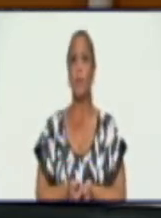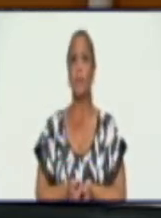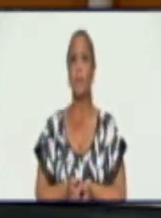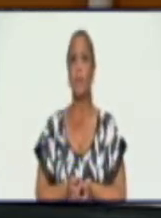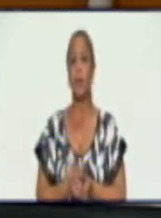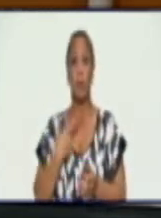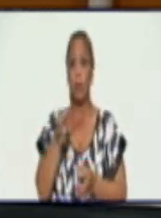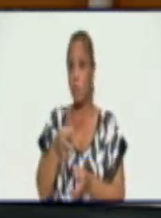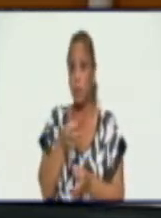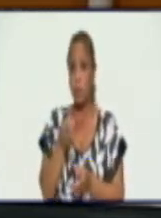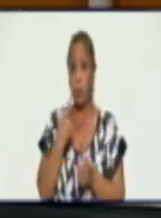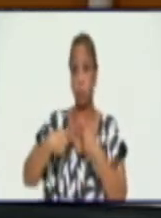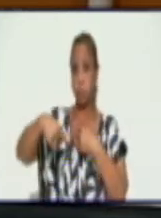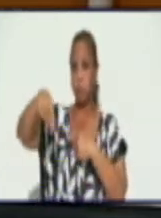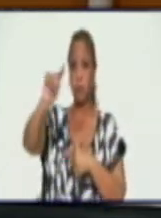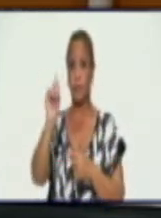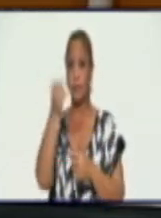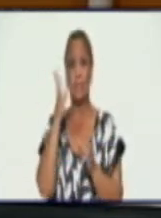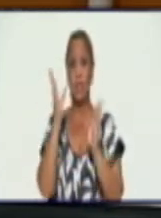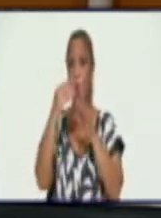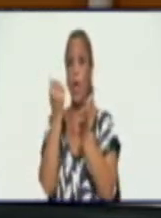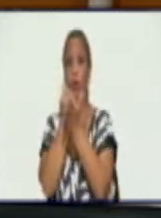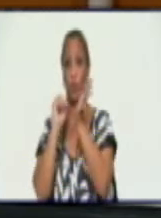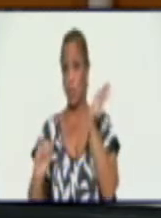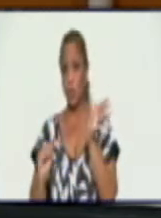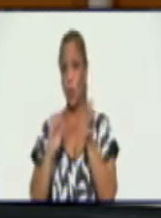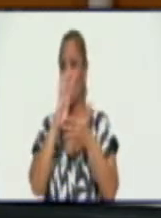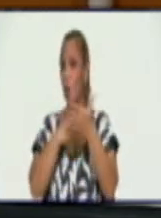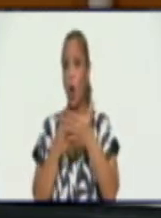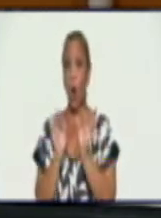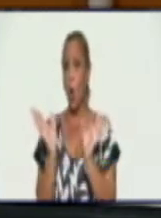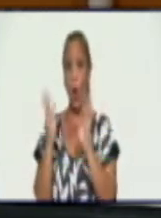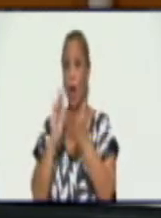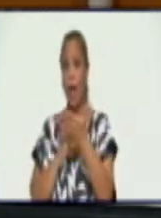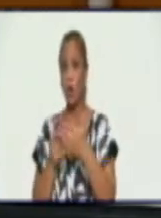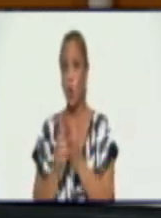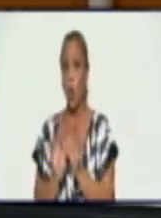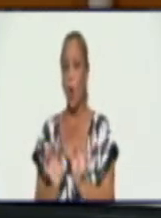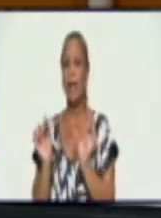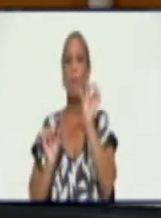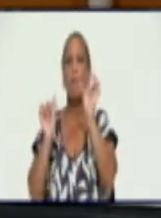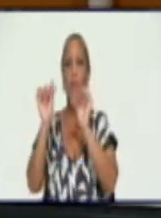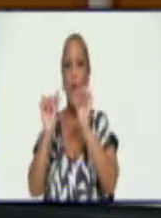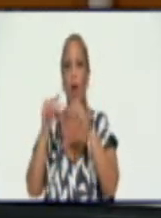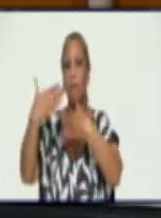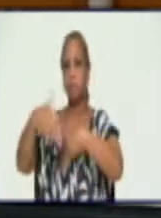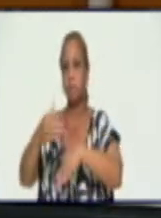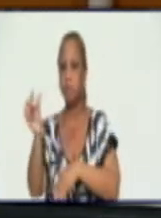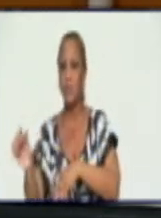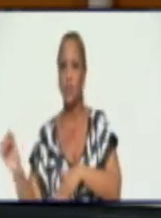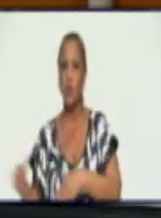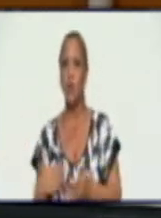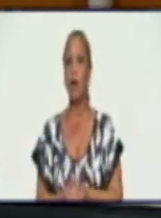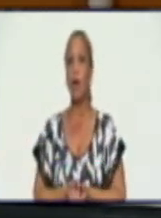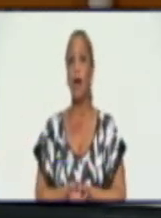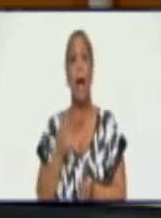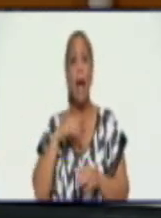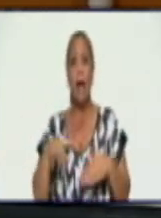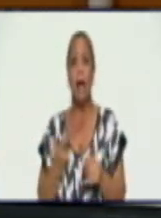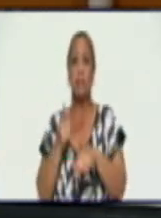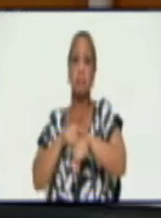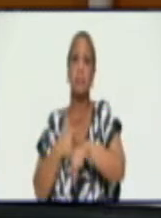si nos autoriza entonces no hay horario es permanentemente la redención de personas aquí vemos algo adquirir un elemento